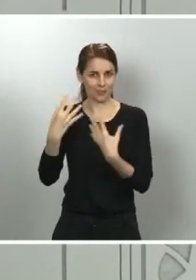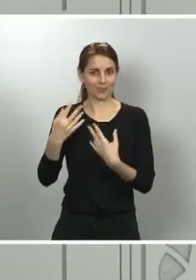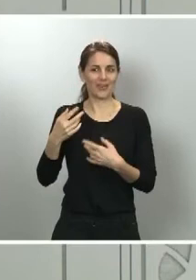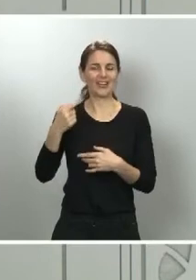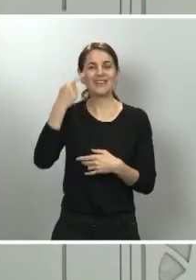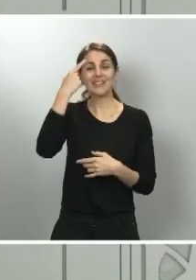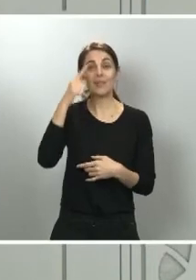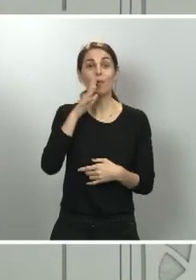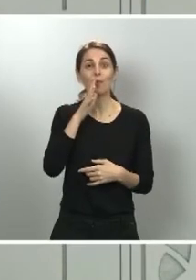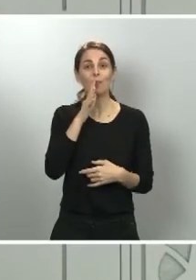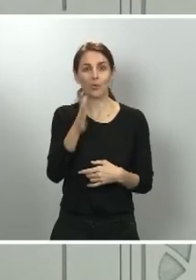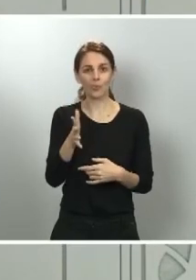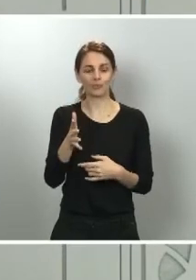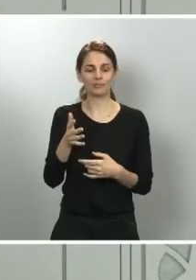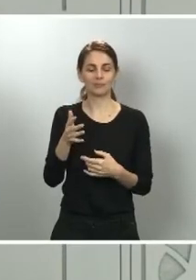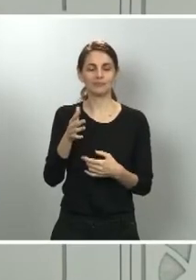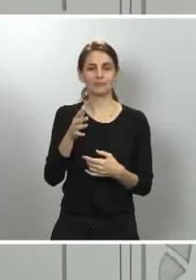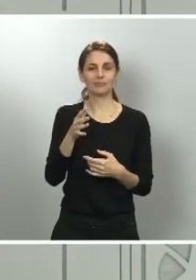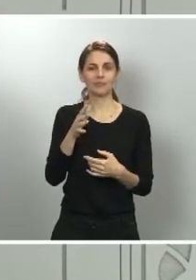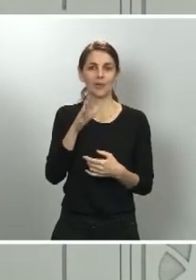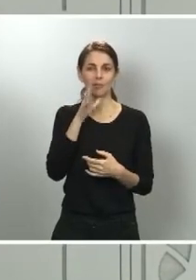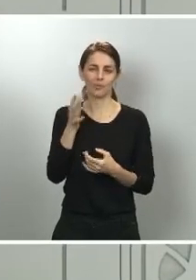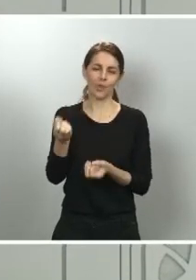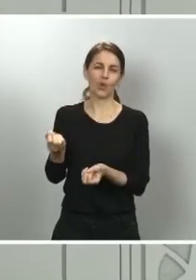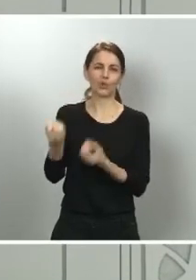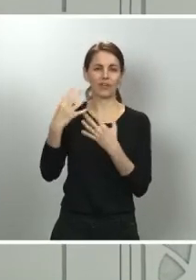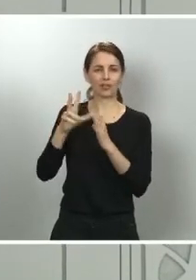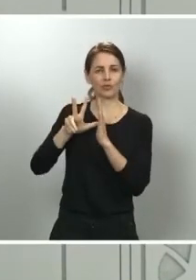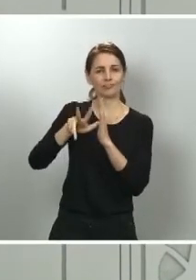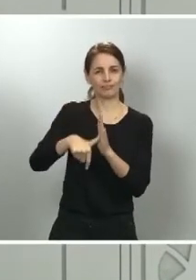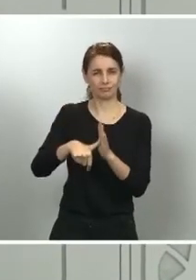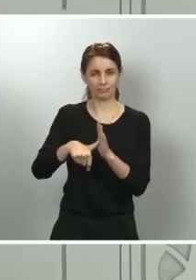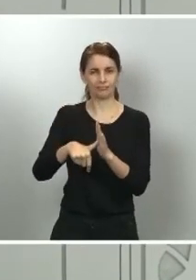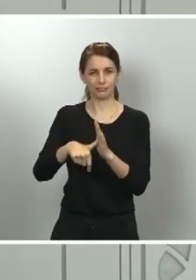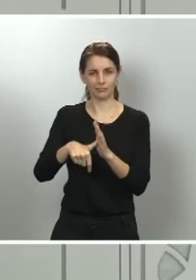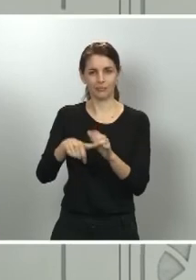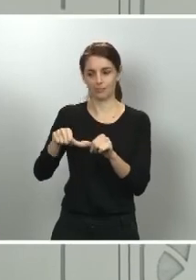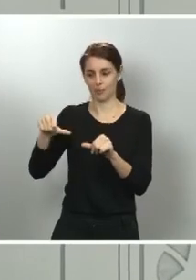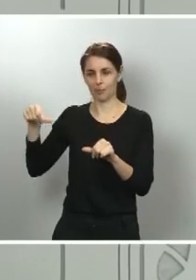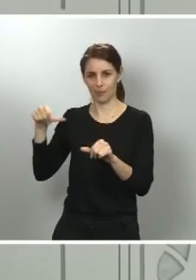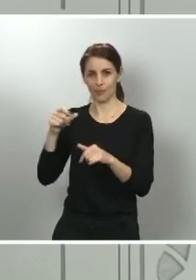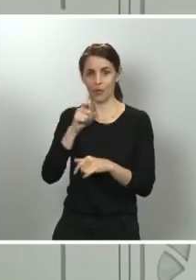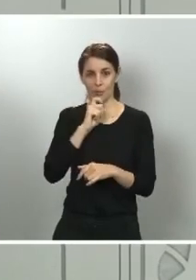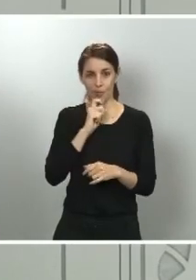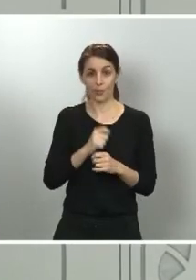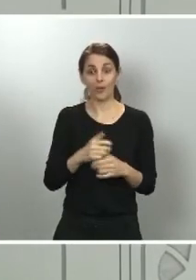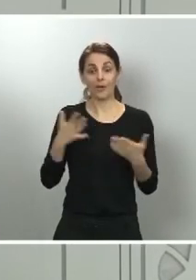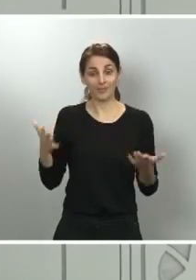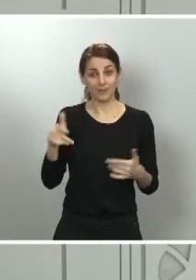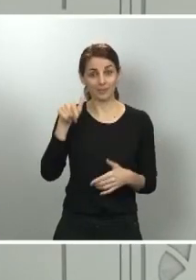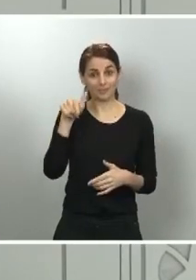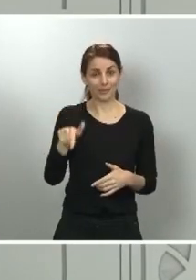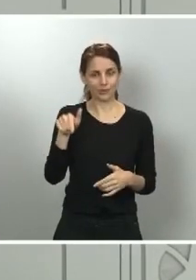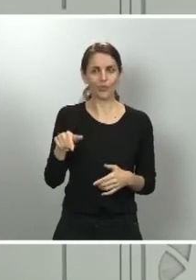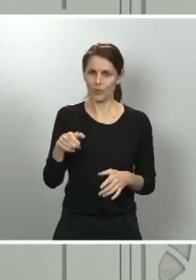que se ha producido con rezar con retraso de casos recuperados en días anteriores sin embargo en este caso nos es más difícil poder